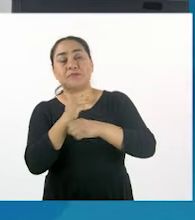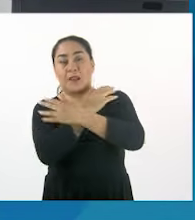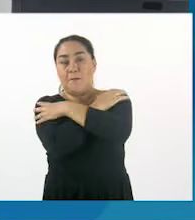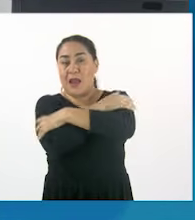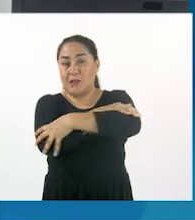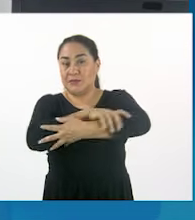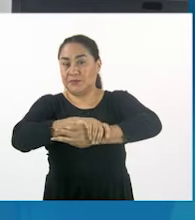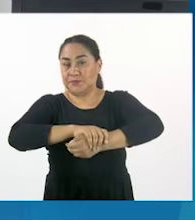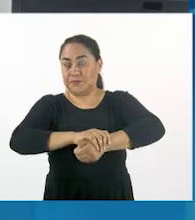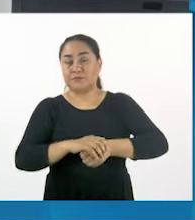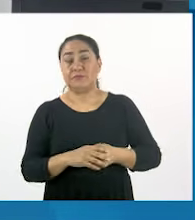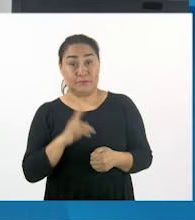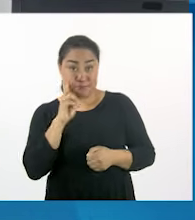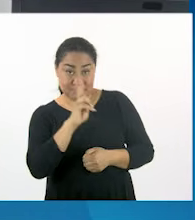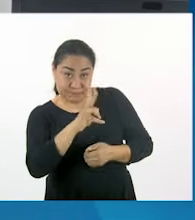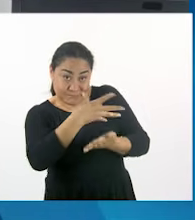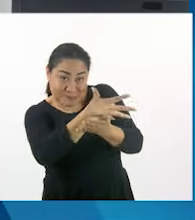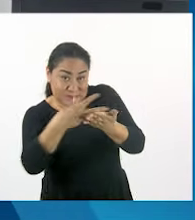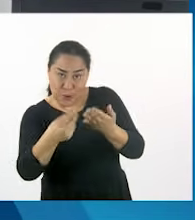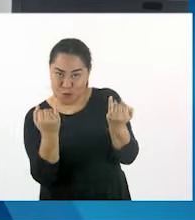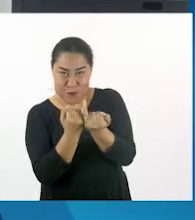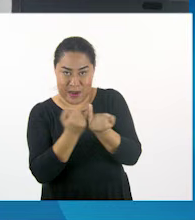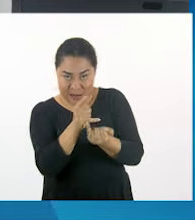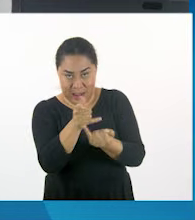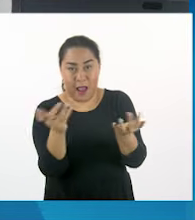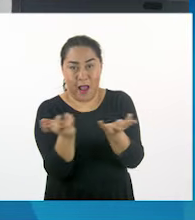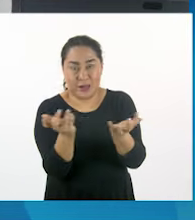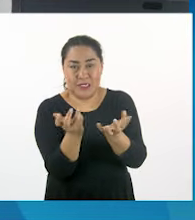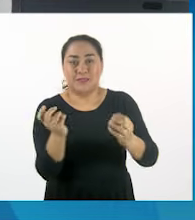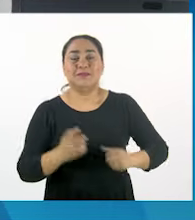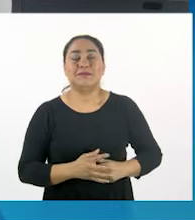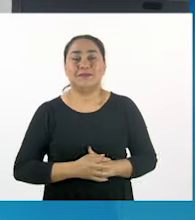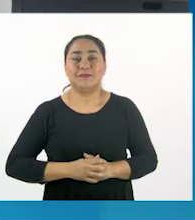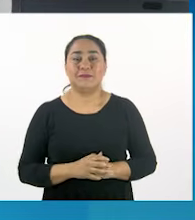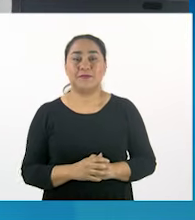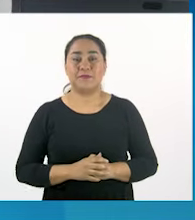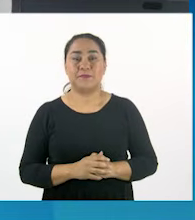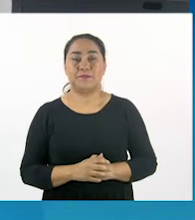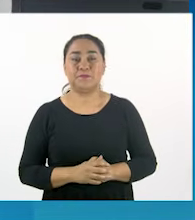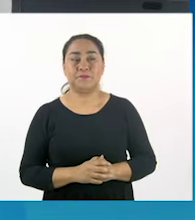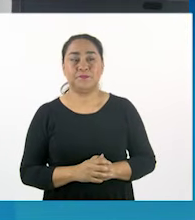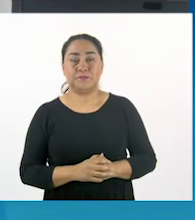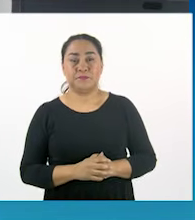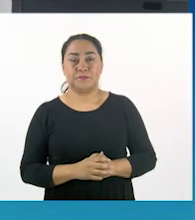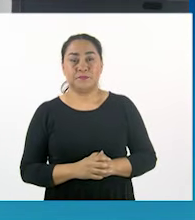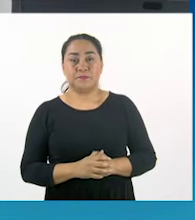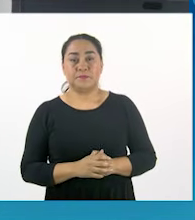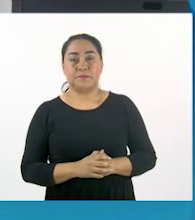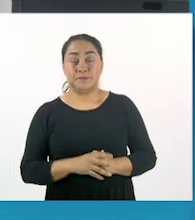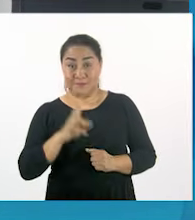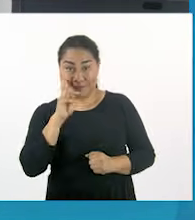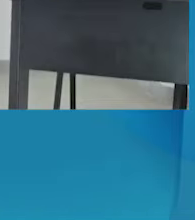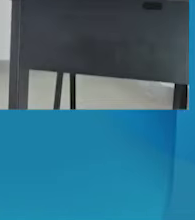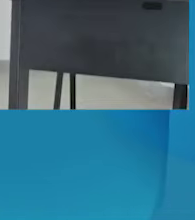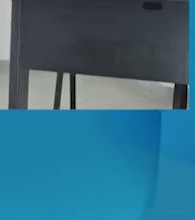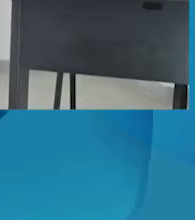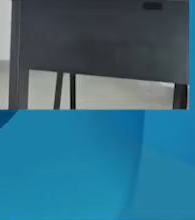iniciar con los brazos abajo. Sí, a un costado. En posición número uno, vamos a extenderlos arriba.